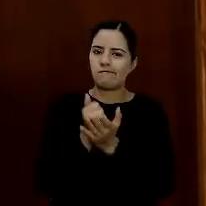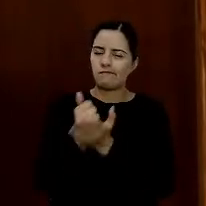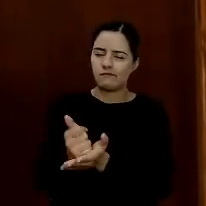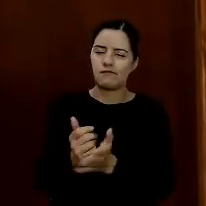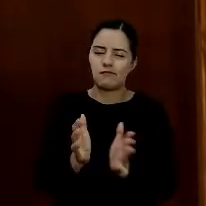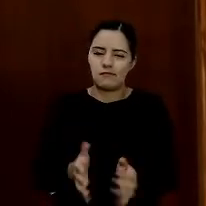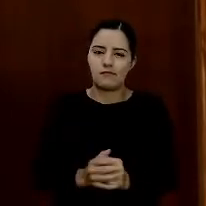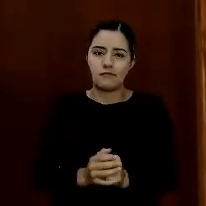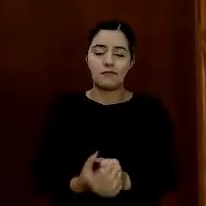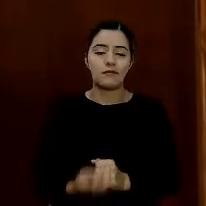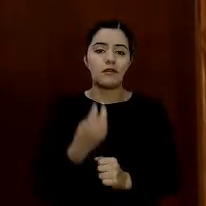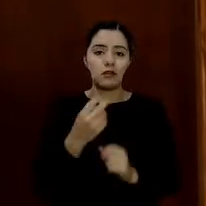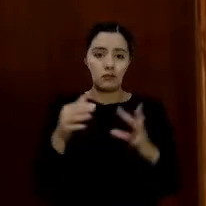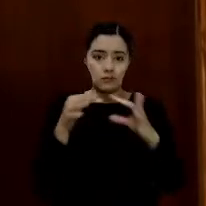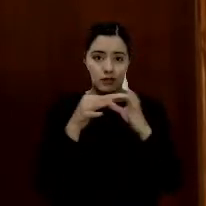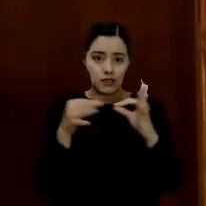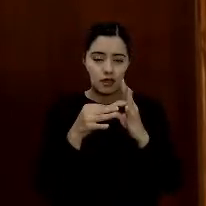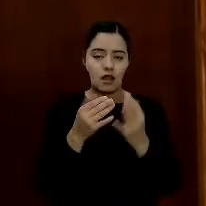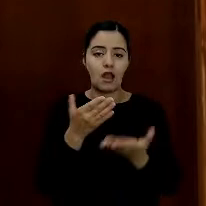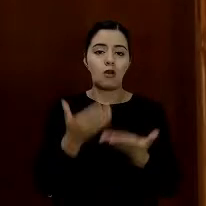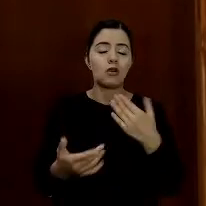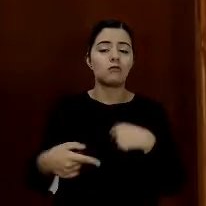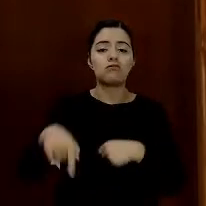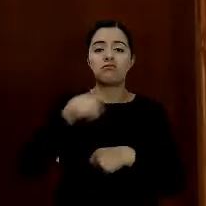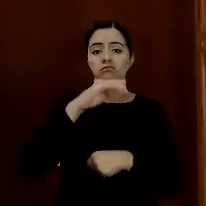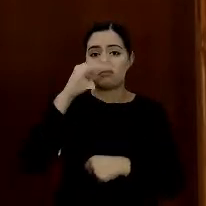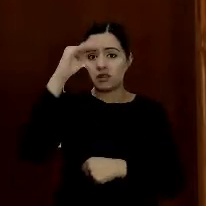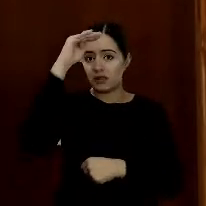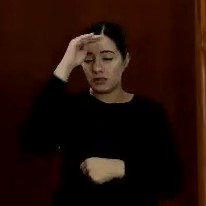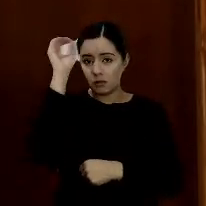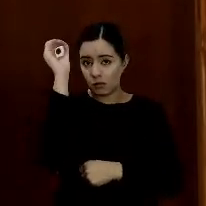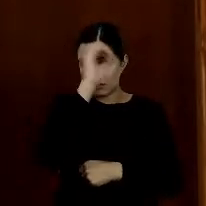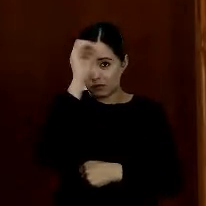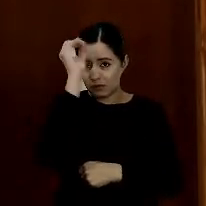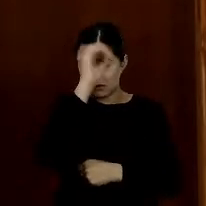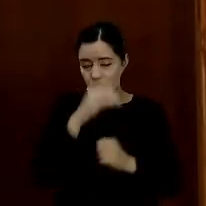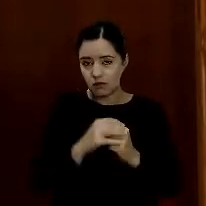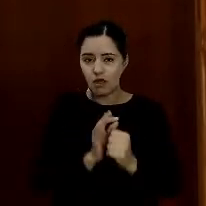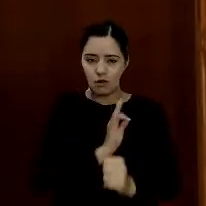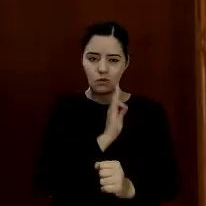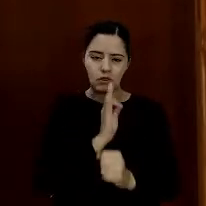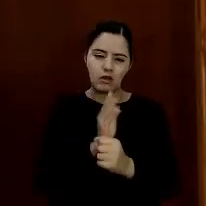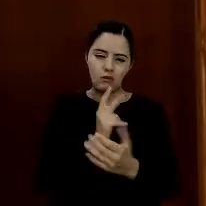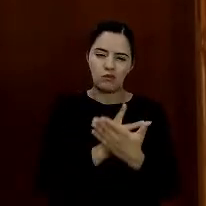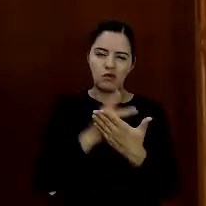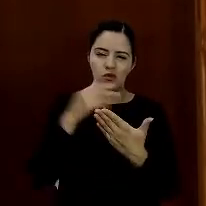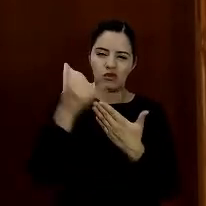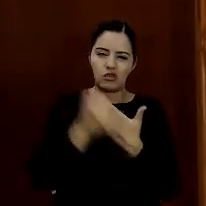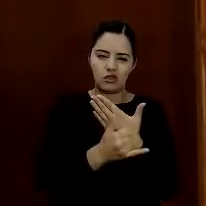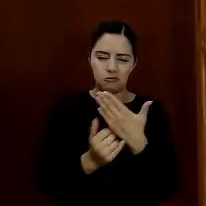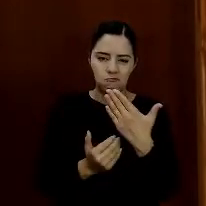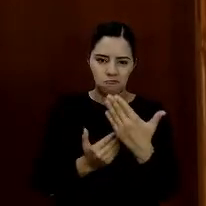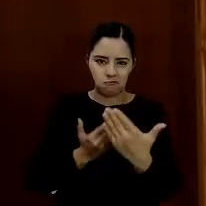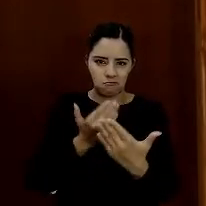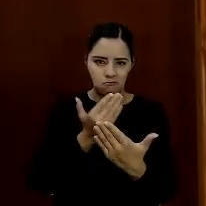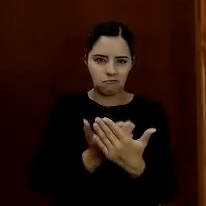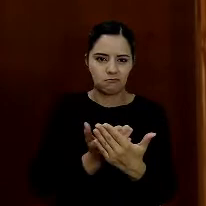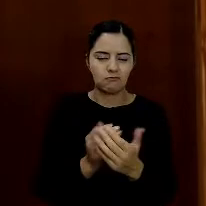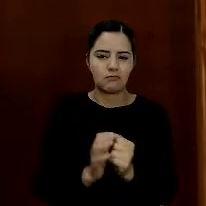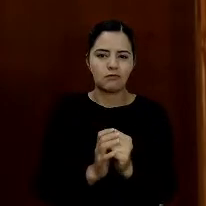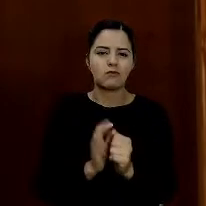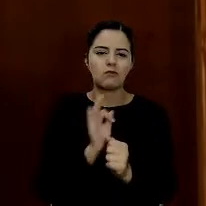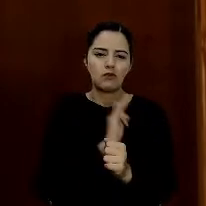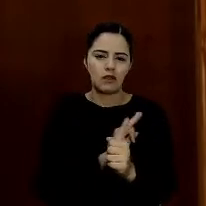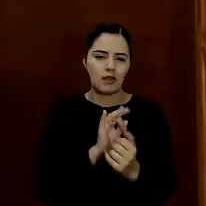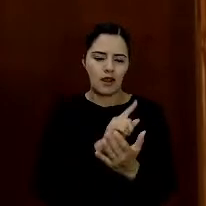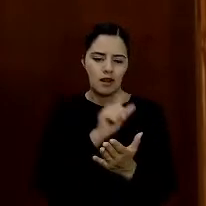expuesto, se somete a consideración de la legislatura la presente iniciativa con proyecto de